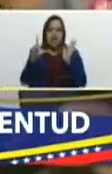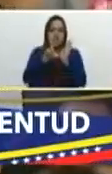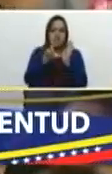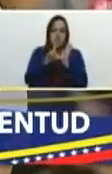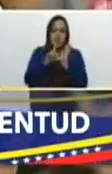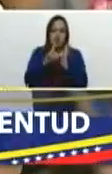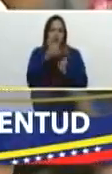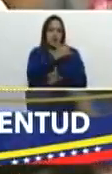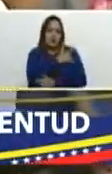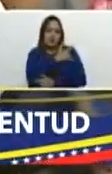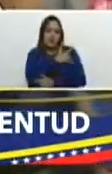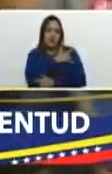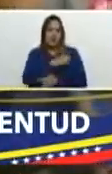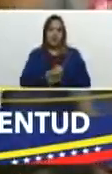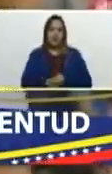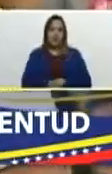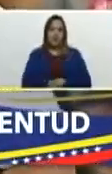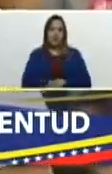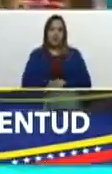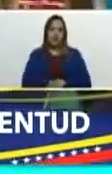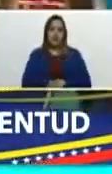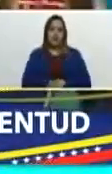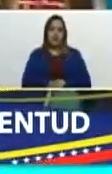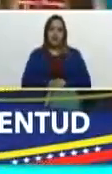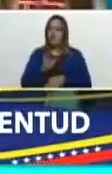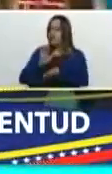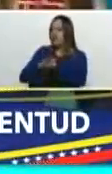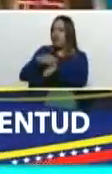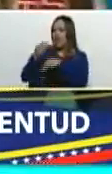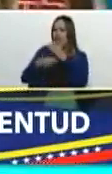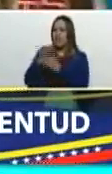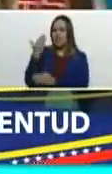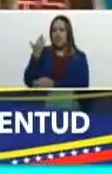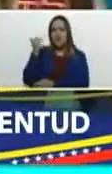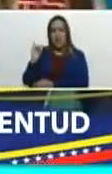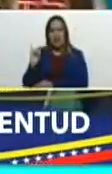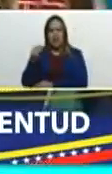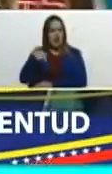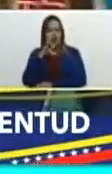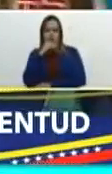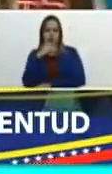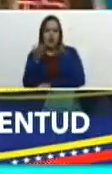en las universidades. Que es la implementación de la... ¿Por qué hace un tiempo tenían y ahora no tienen?